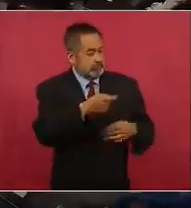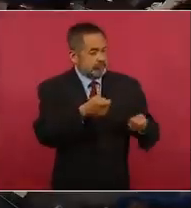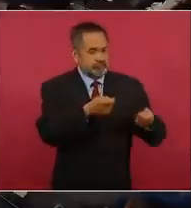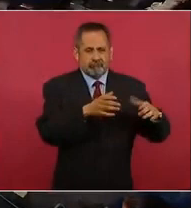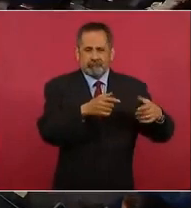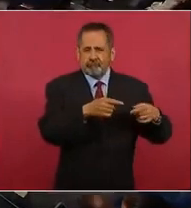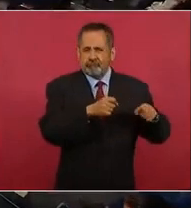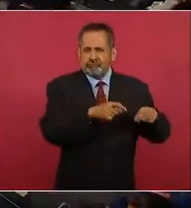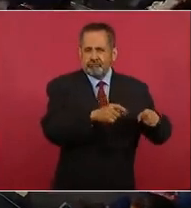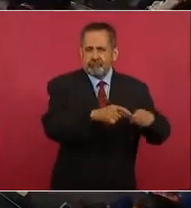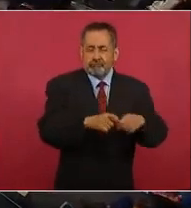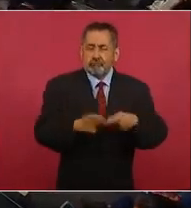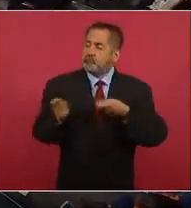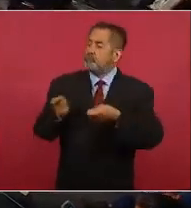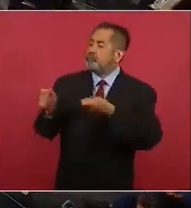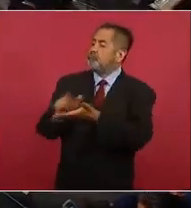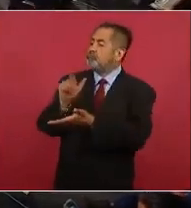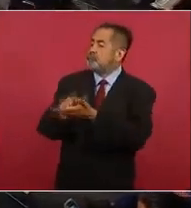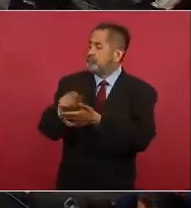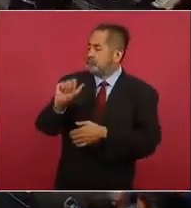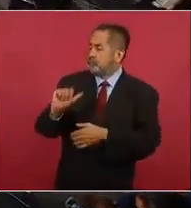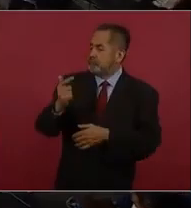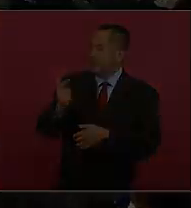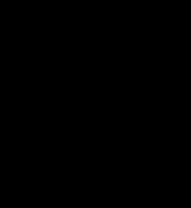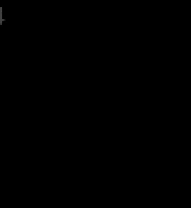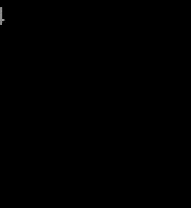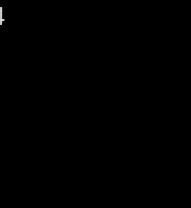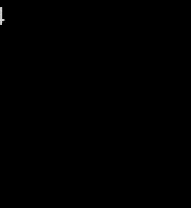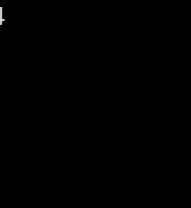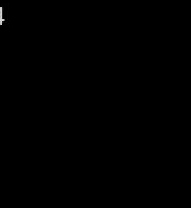dominan la reforma agraria?